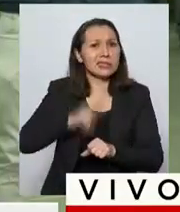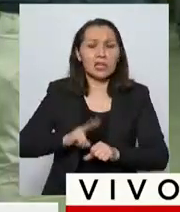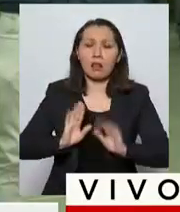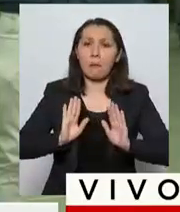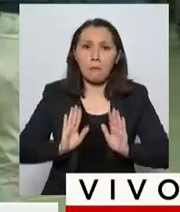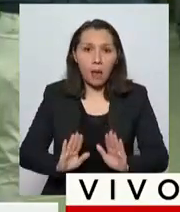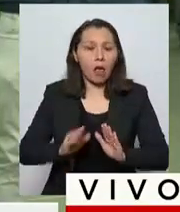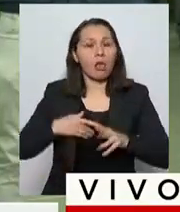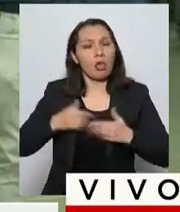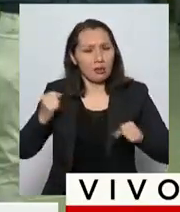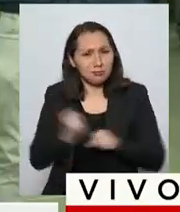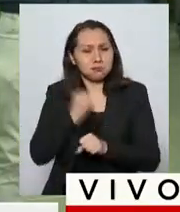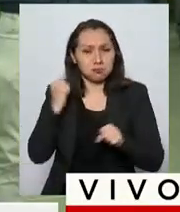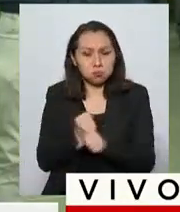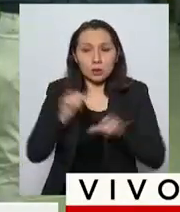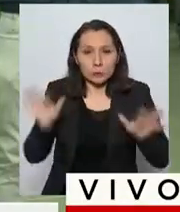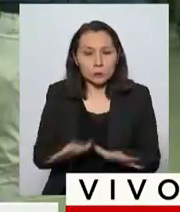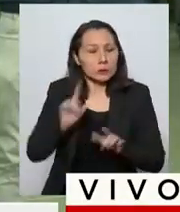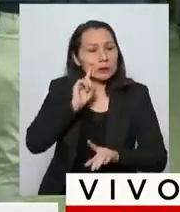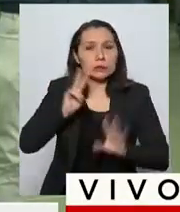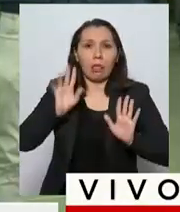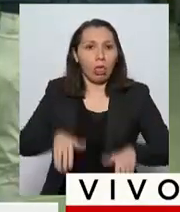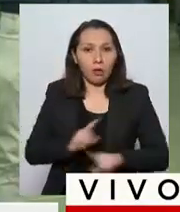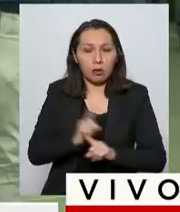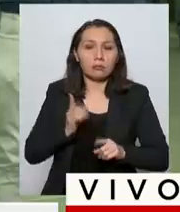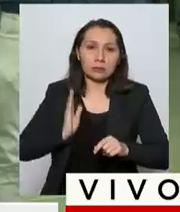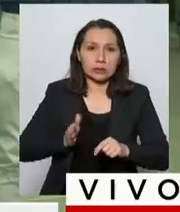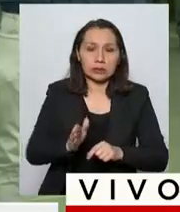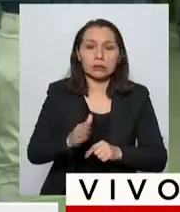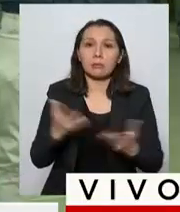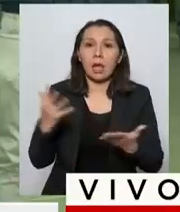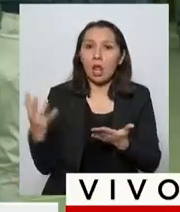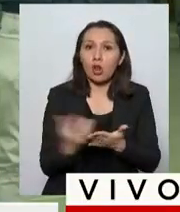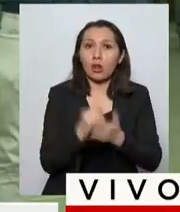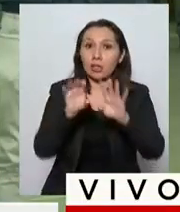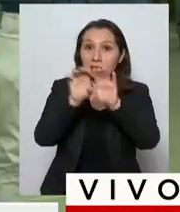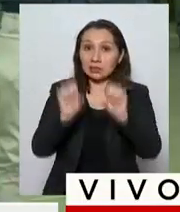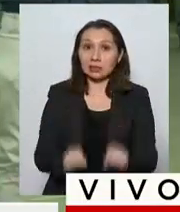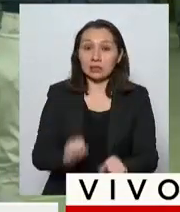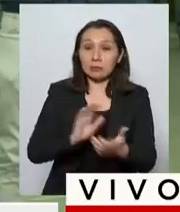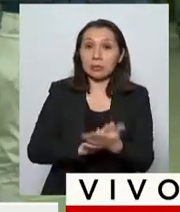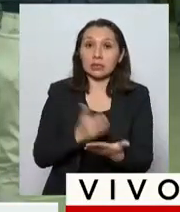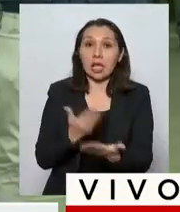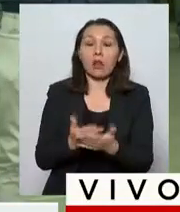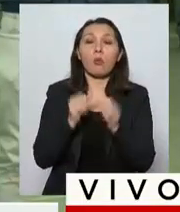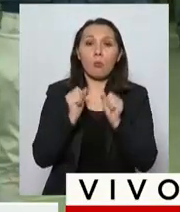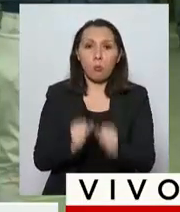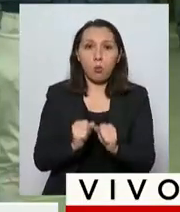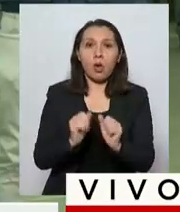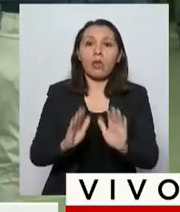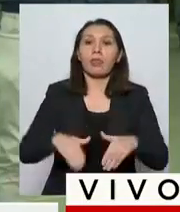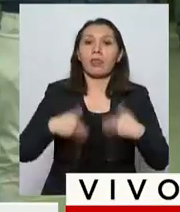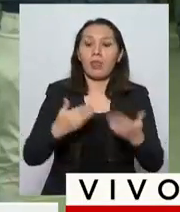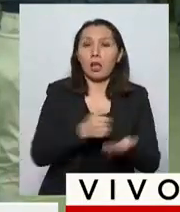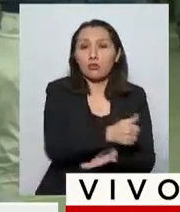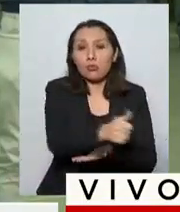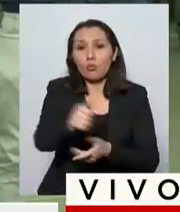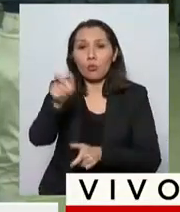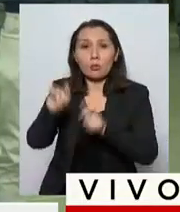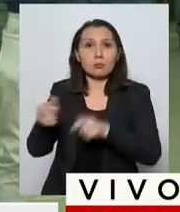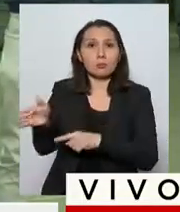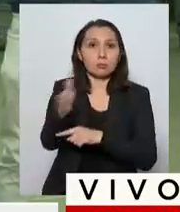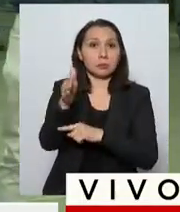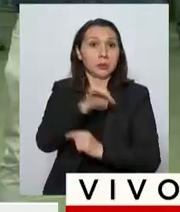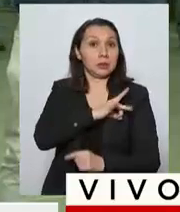pausa, sin descanso, sin tregua, para lograr que nuestro sistema de salud pueda darles a todos nuestros